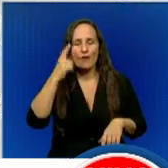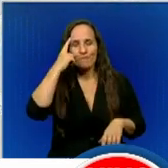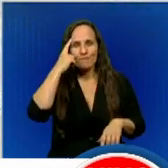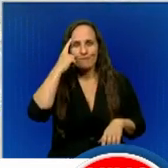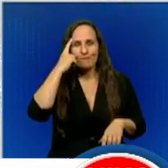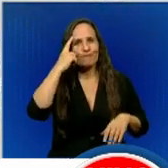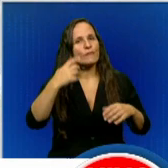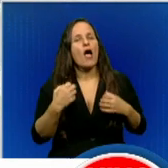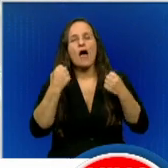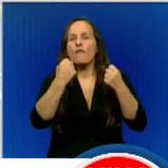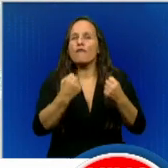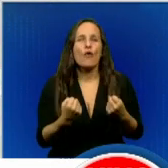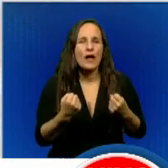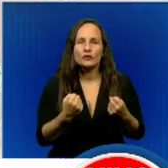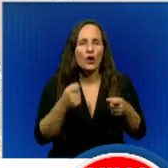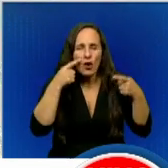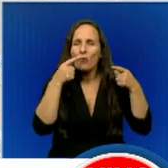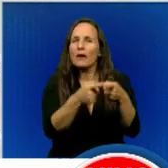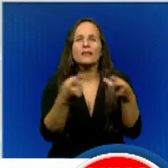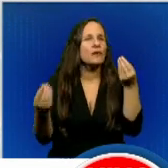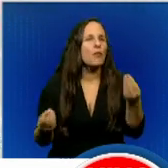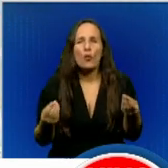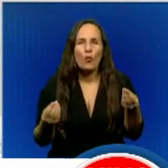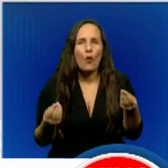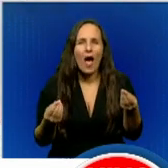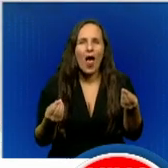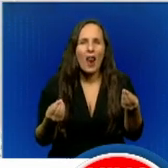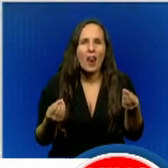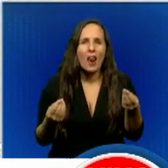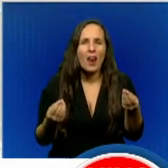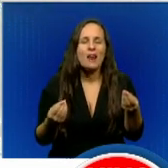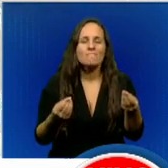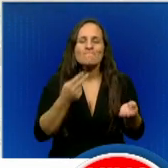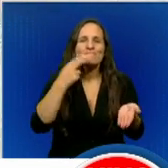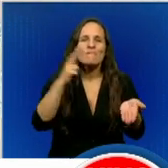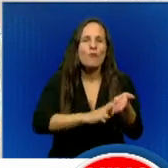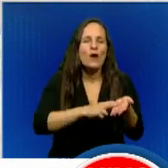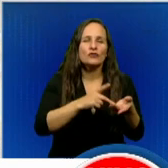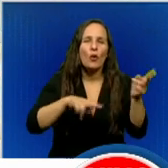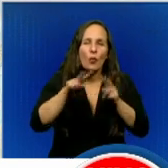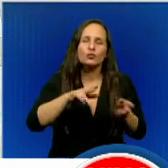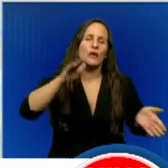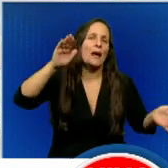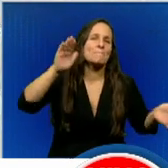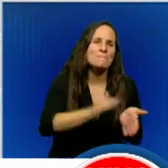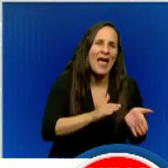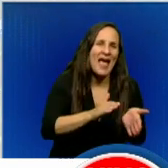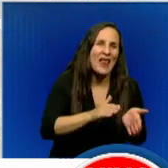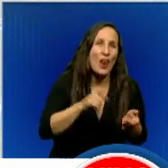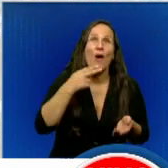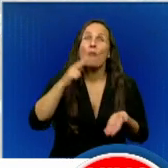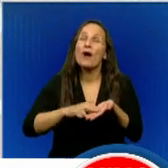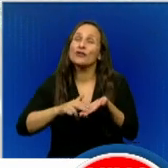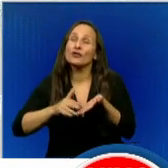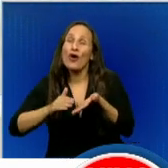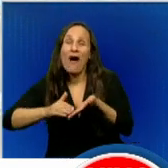el esfuerzo en disminuir y no aumentar los tributos y más tratándose de estos tributos